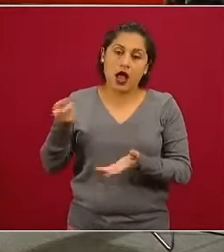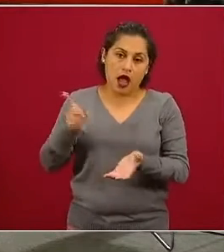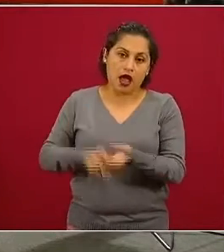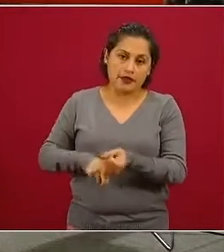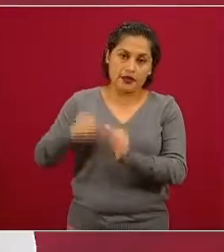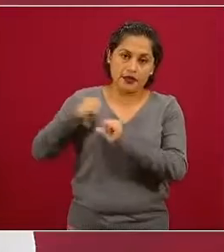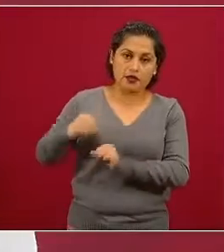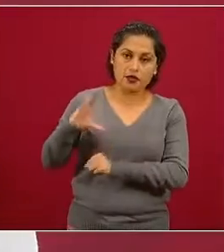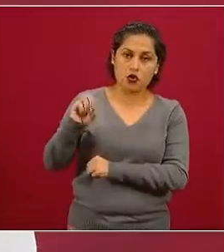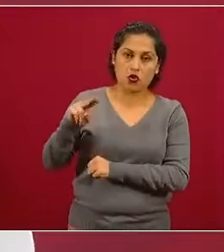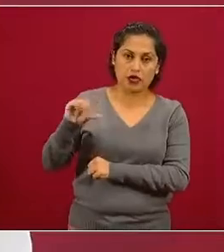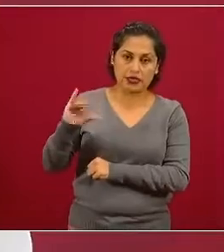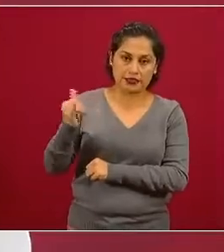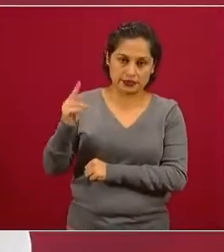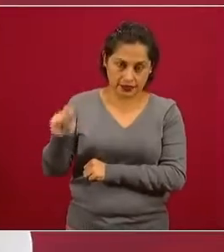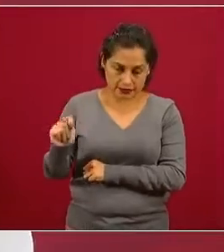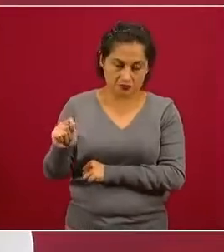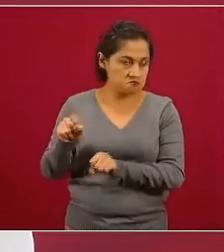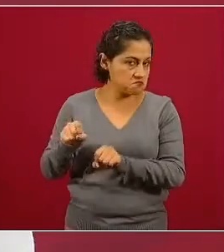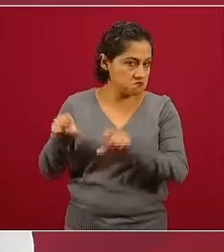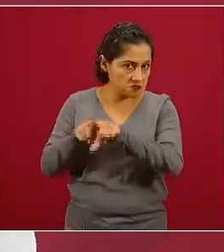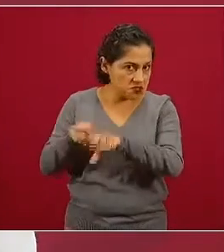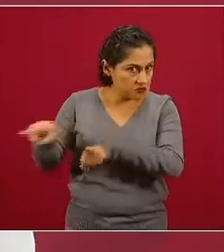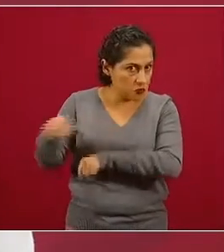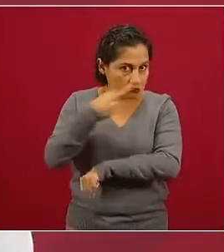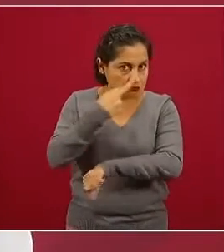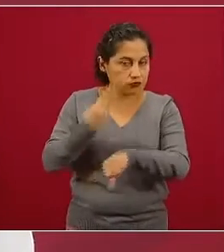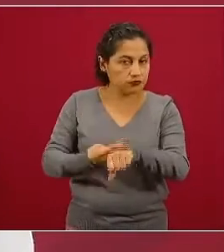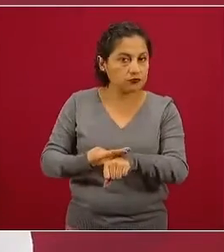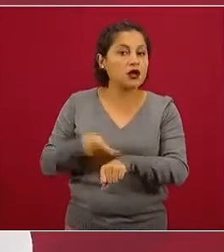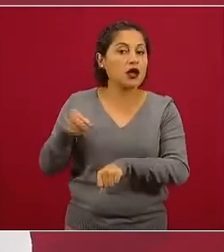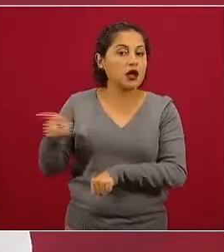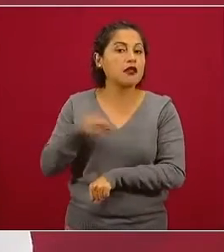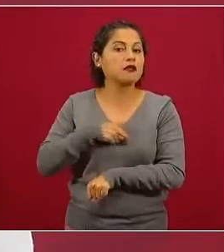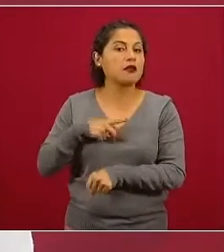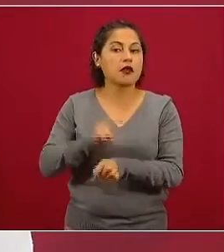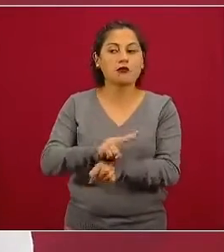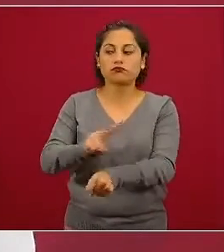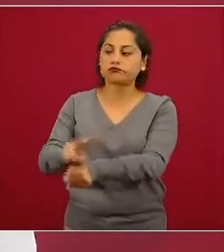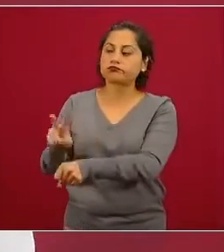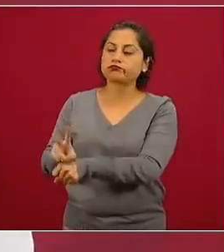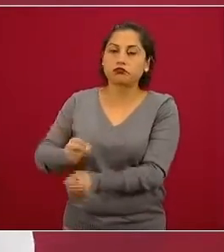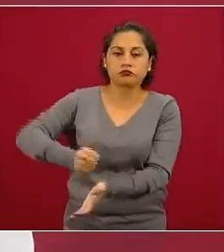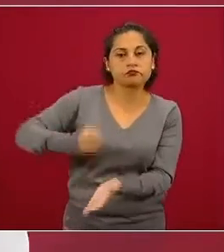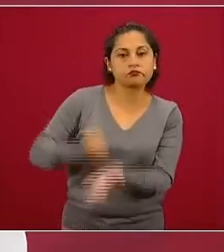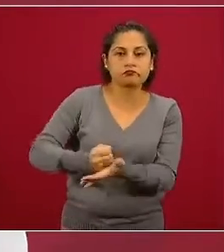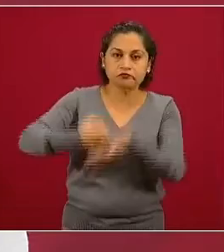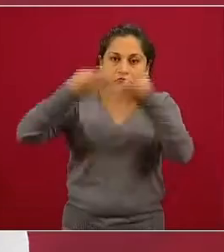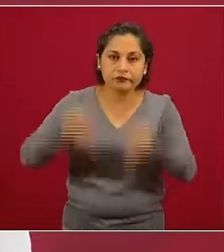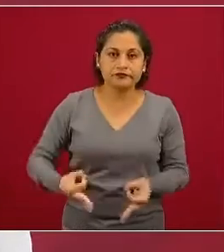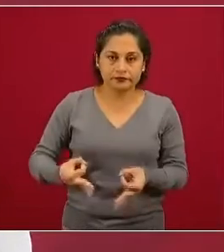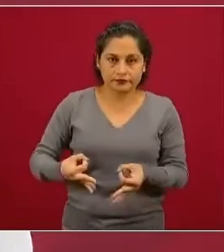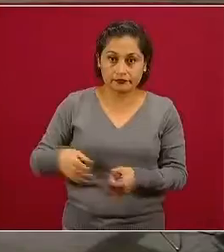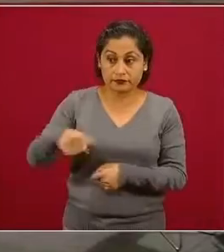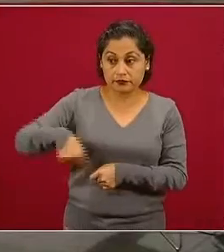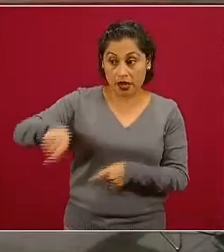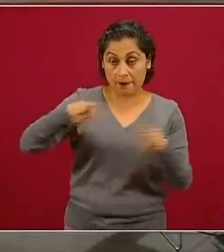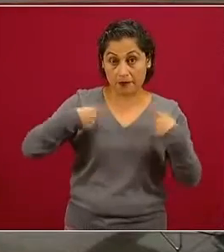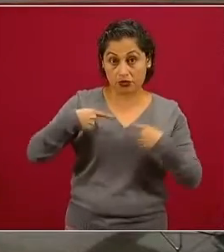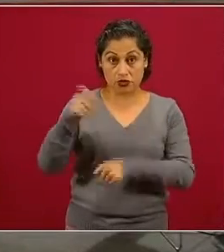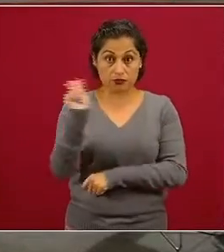las partes interesadas, los laboratorios farmacéuticos que tienen acercamientos con comunidades de investigación registradas, tienen que